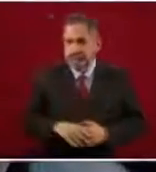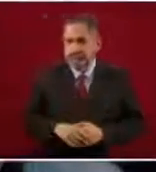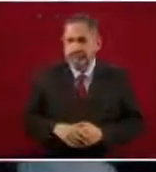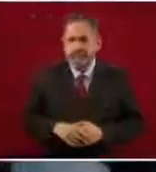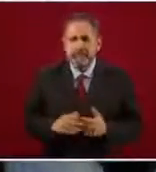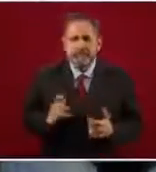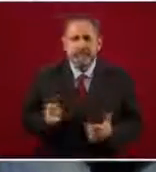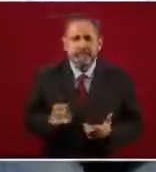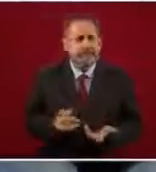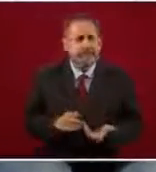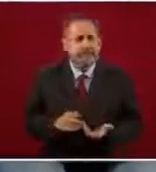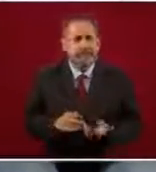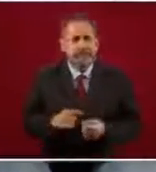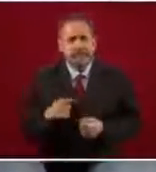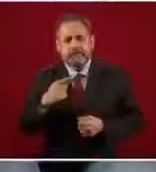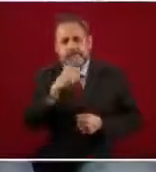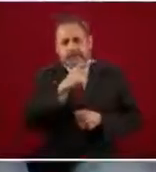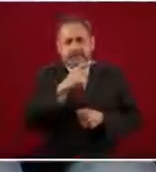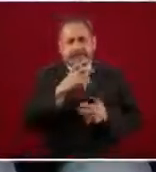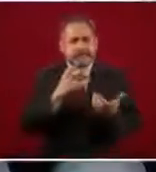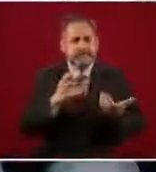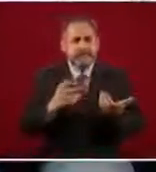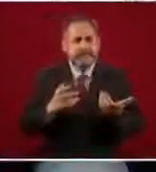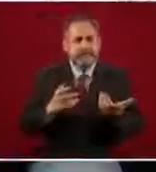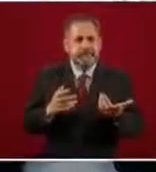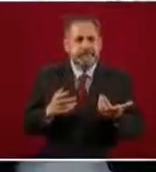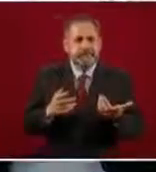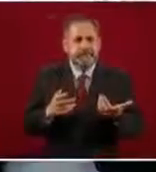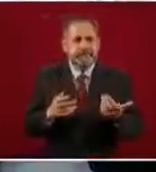cuando allá se